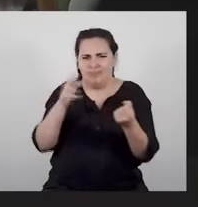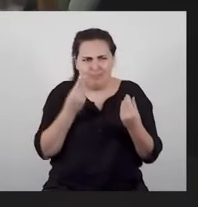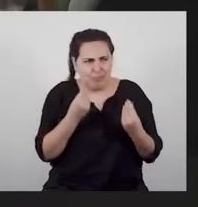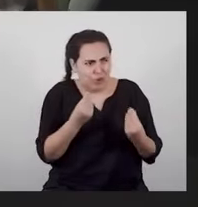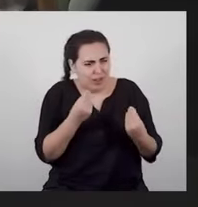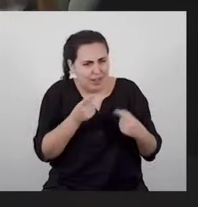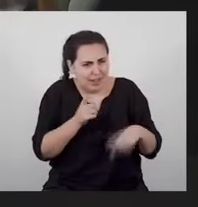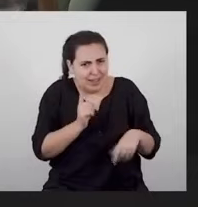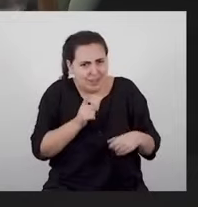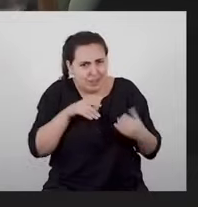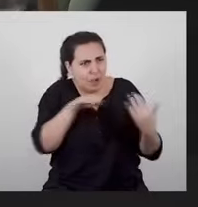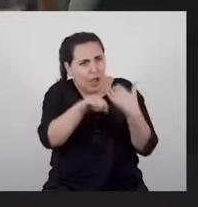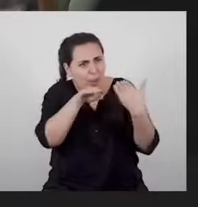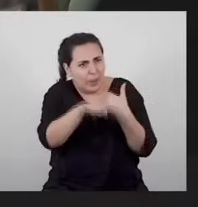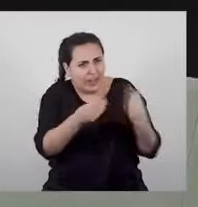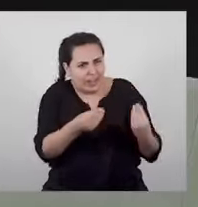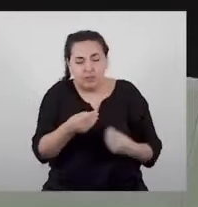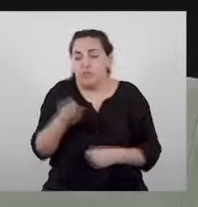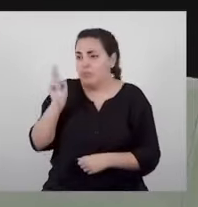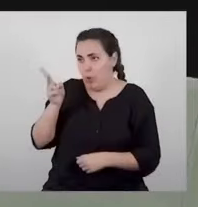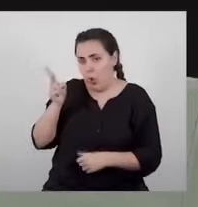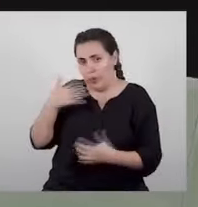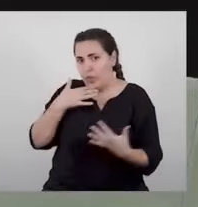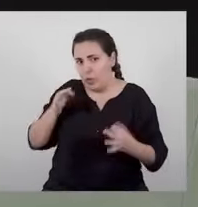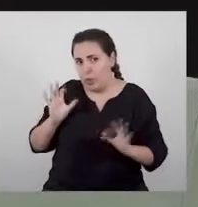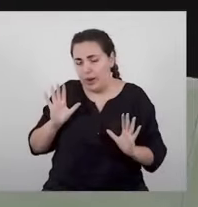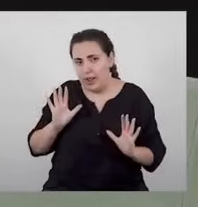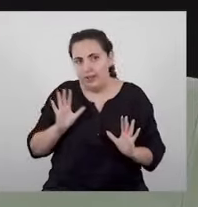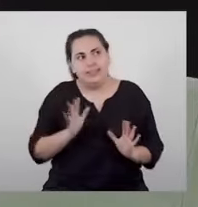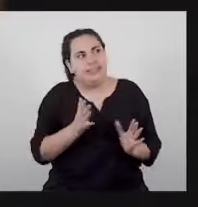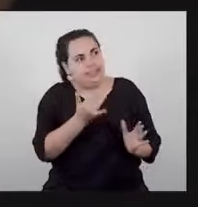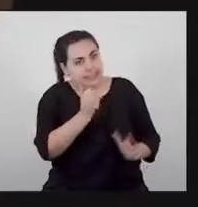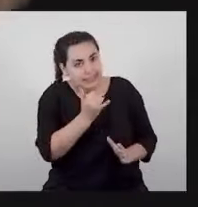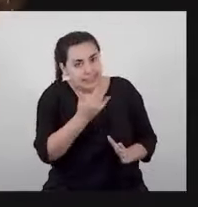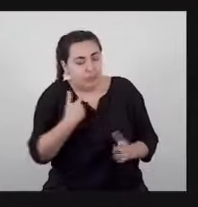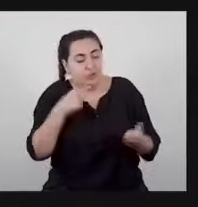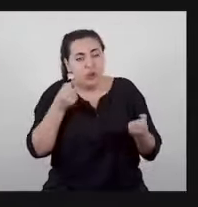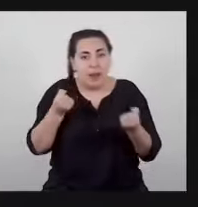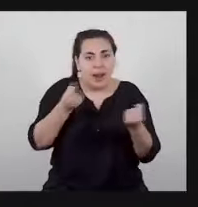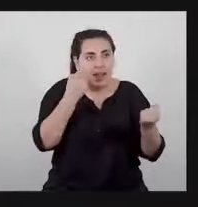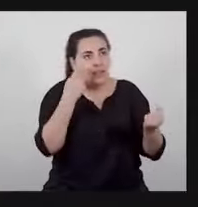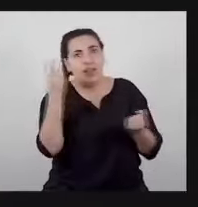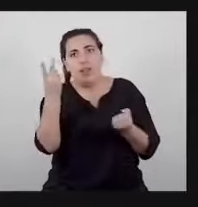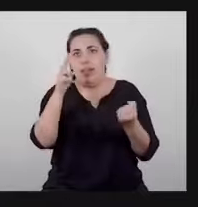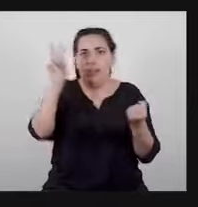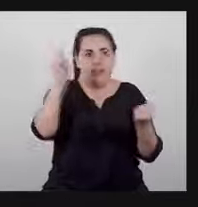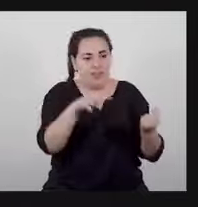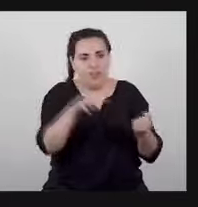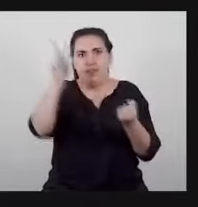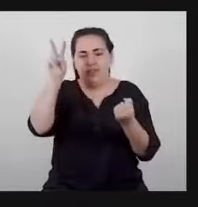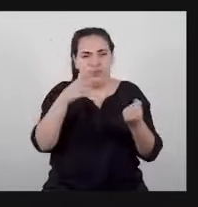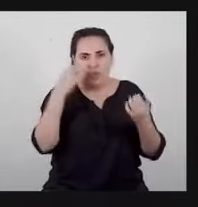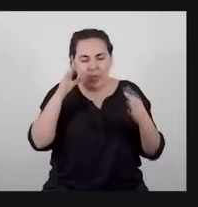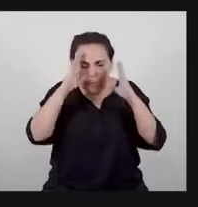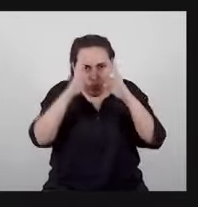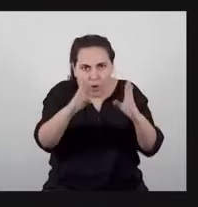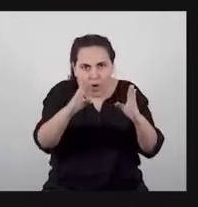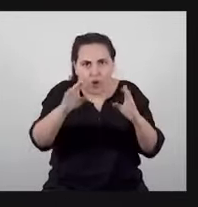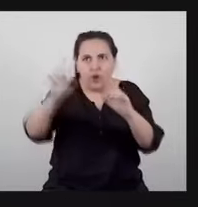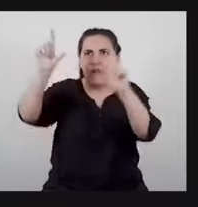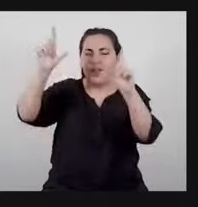avenida rápida? Estarían prohibidas. Claramente porque digo me distraen cuando yo tengo que estar acá tengo un cartel que me dice no al